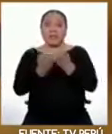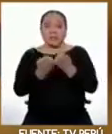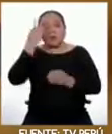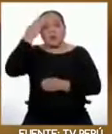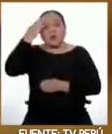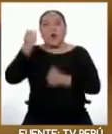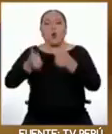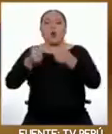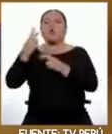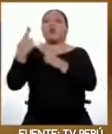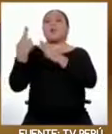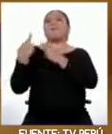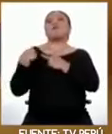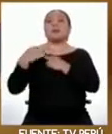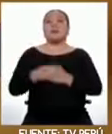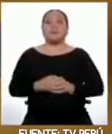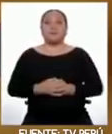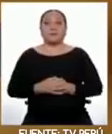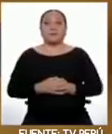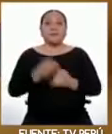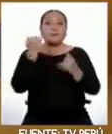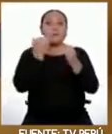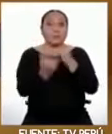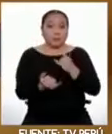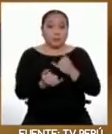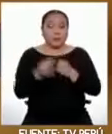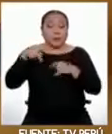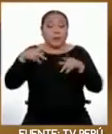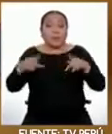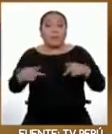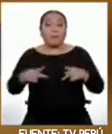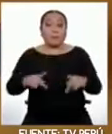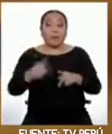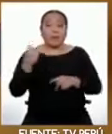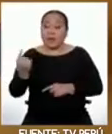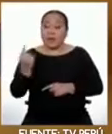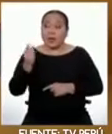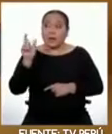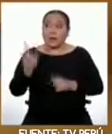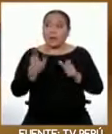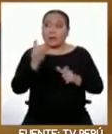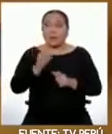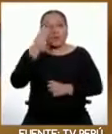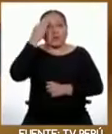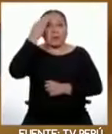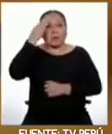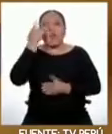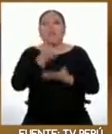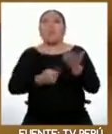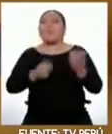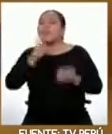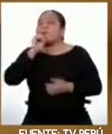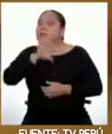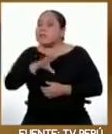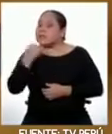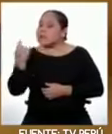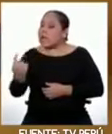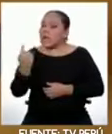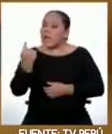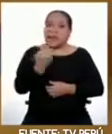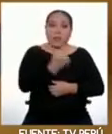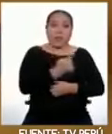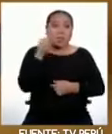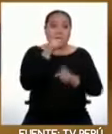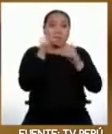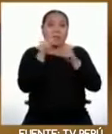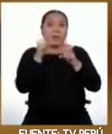responsabilidades en la obra. Y finalmente, permite que los personajes sepan qué dirá cada uno. A estas palabras